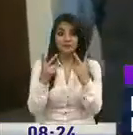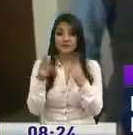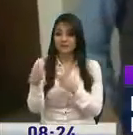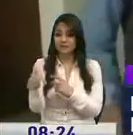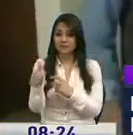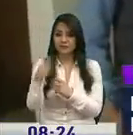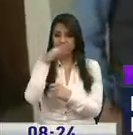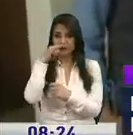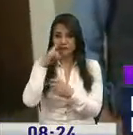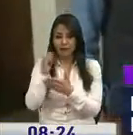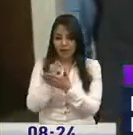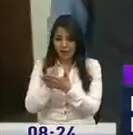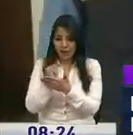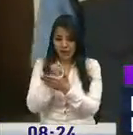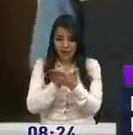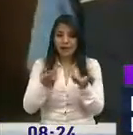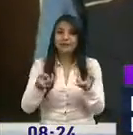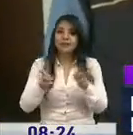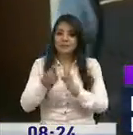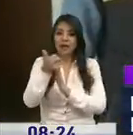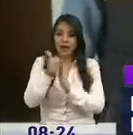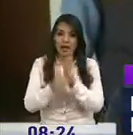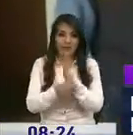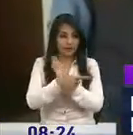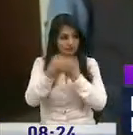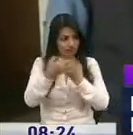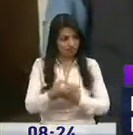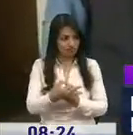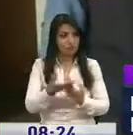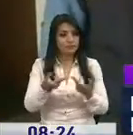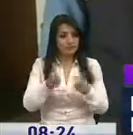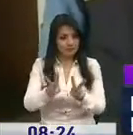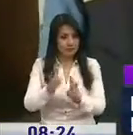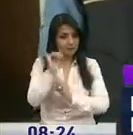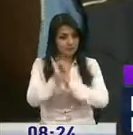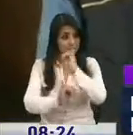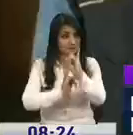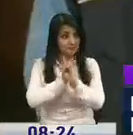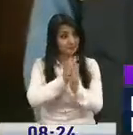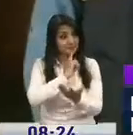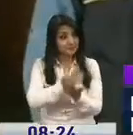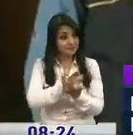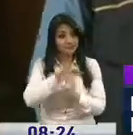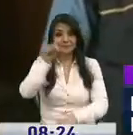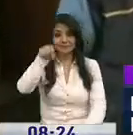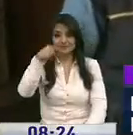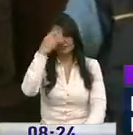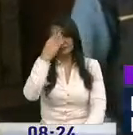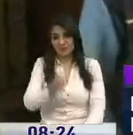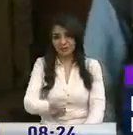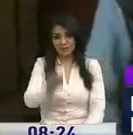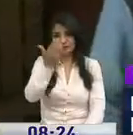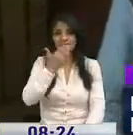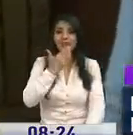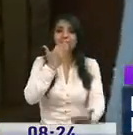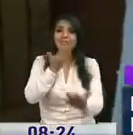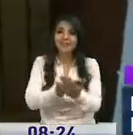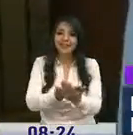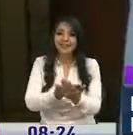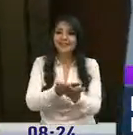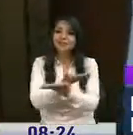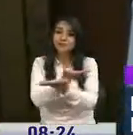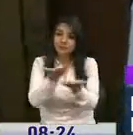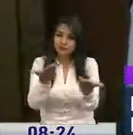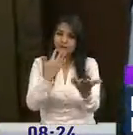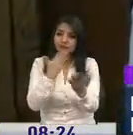pequeños, pero también habrán obras de arte de varios reconocidos artistas internacionales. Sí, muy buenos días, agradeciéndoles a ustedes